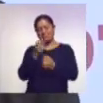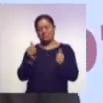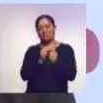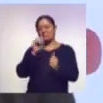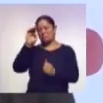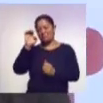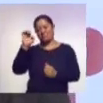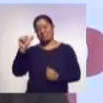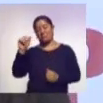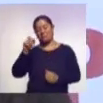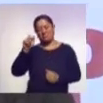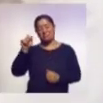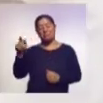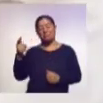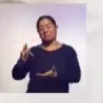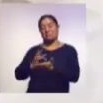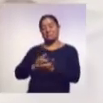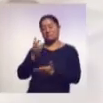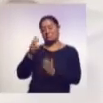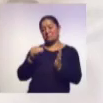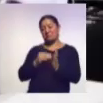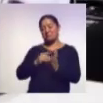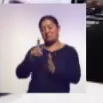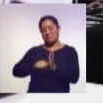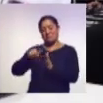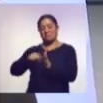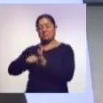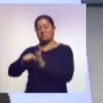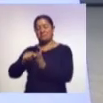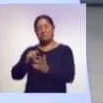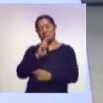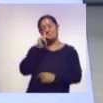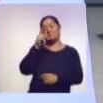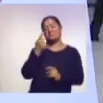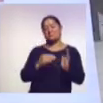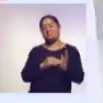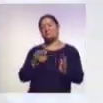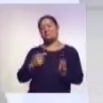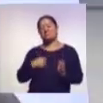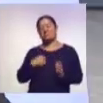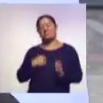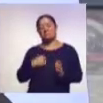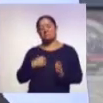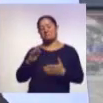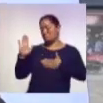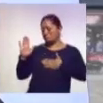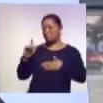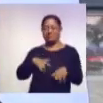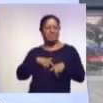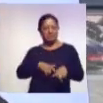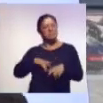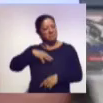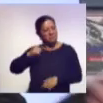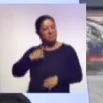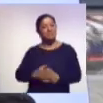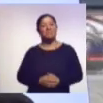destacó que el apoyo mensual de 3,000 pesos que recibe a través de la beca Los Mejores Mil lo compromete a seguir esforzándose. Lo que a mí más me